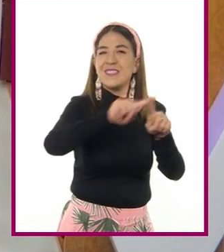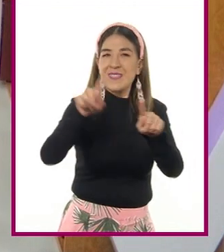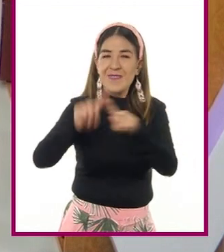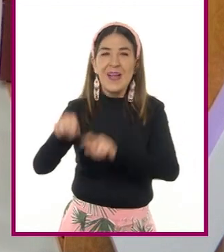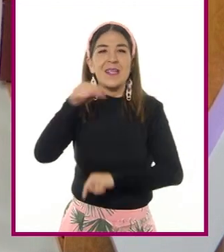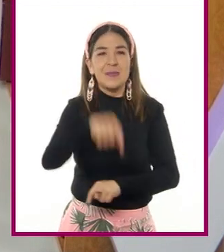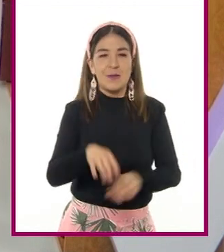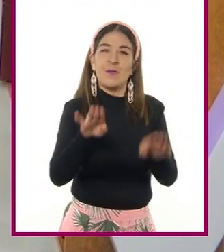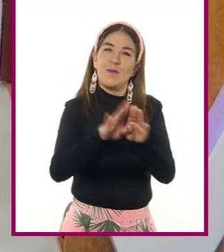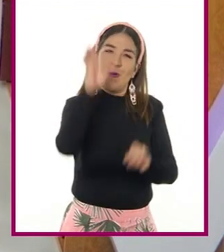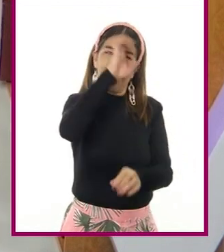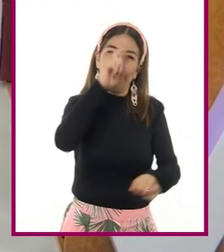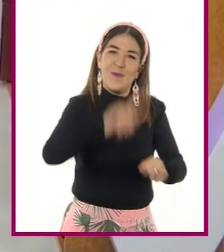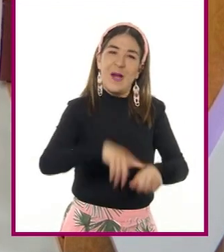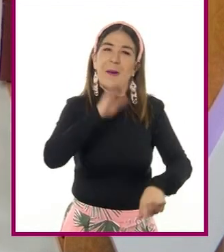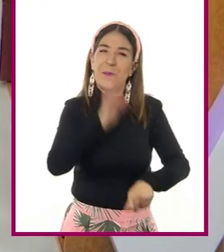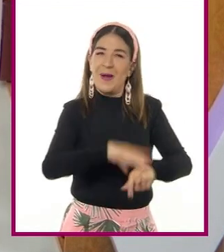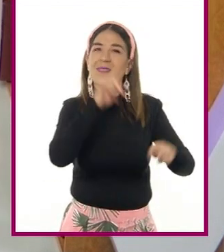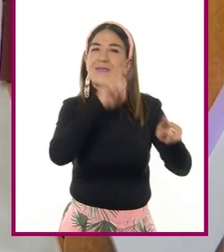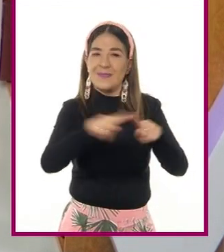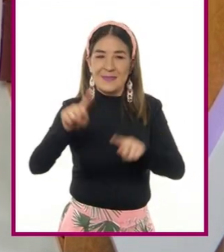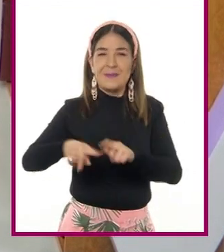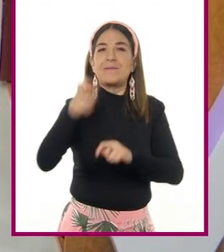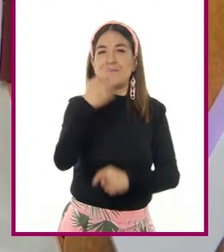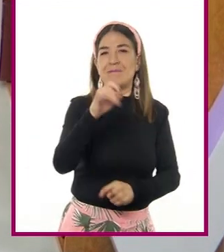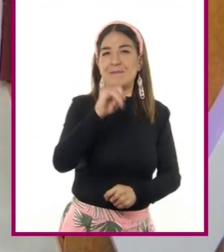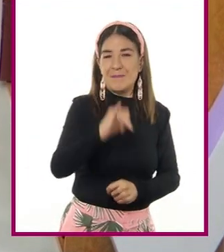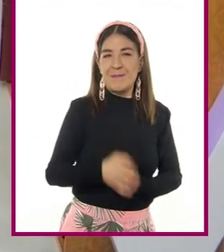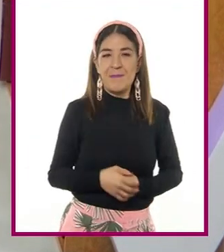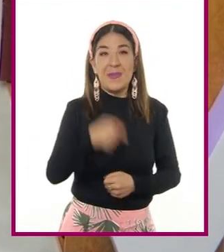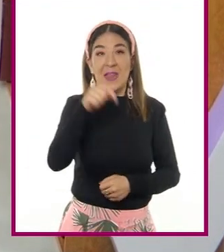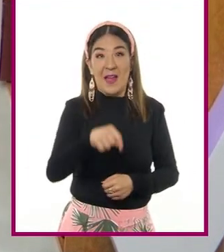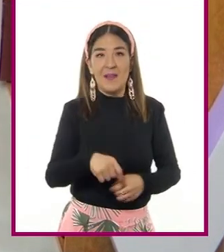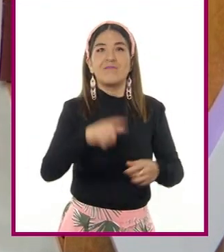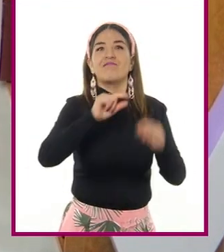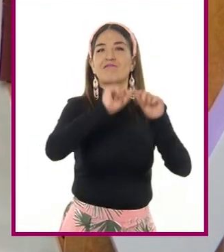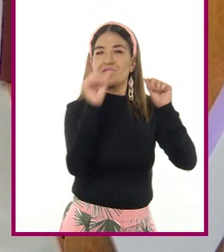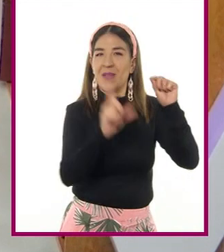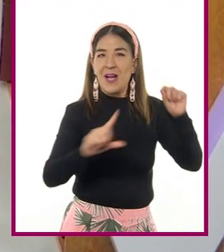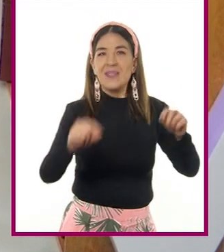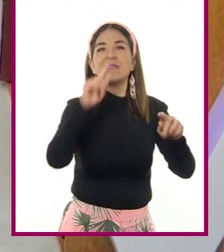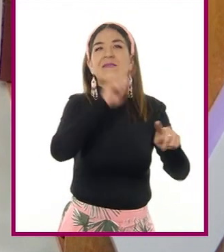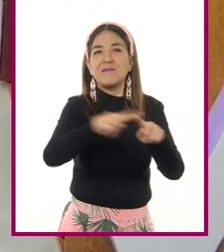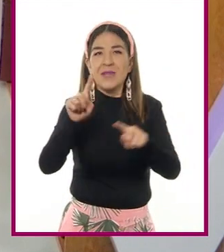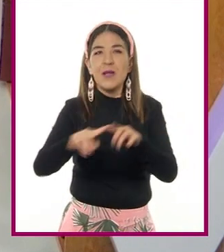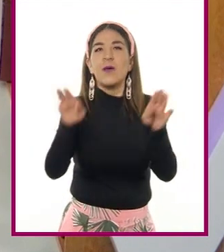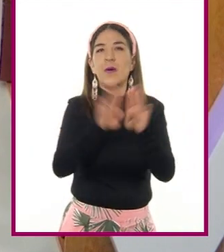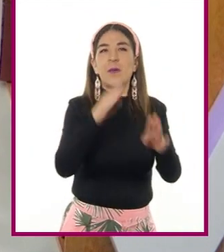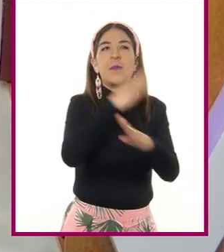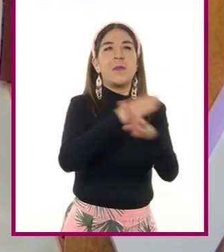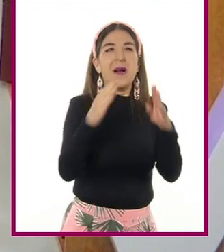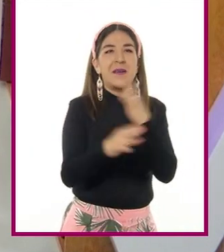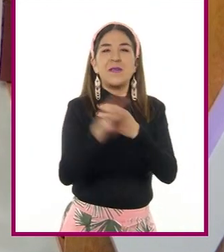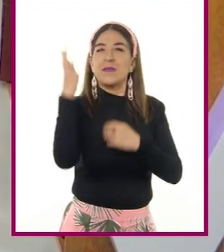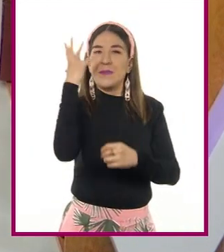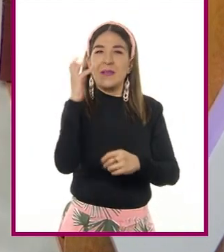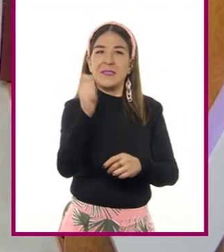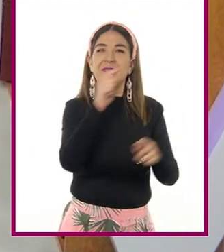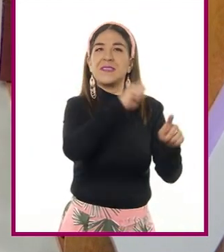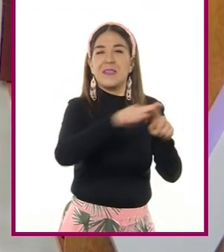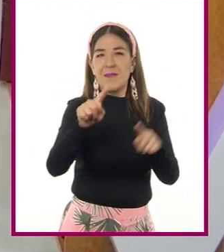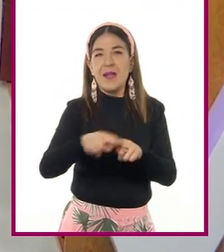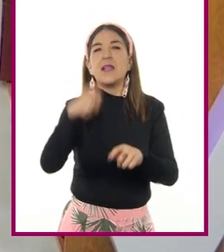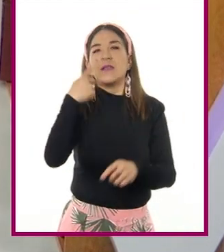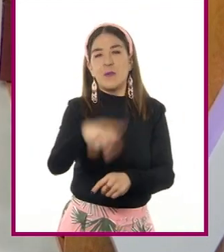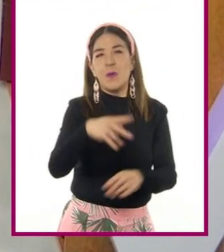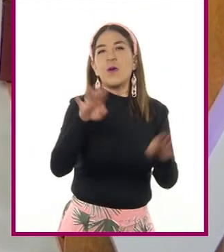nuestra riqueza cultural. Así es, vivimos en un país rico en recursos de todo tipo y además de nuestra